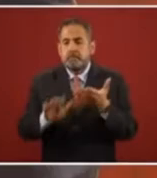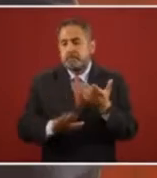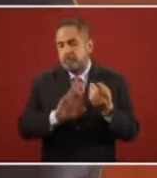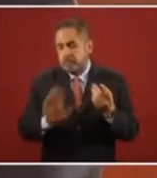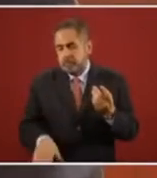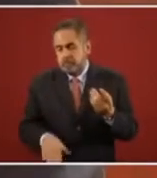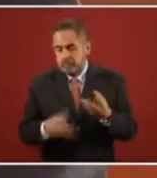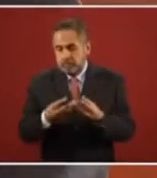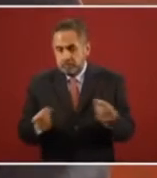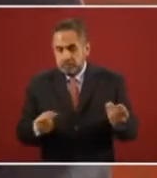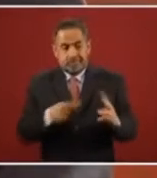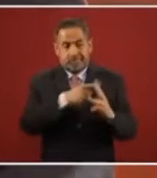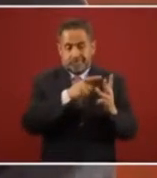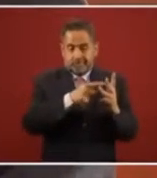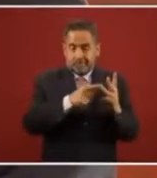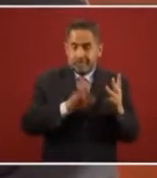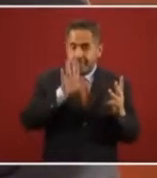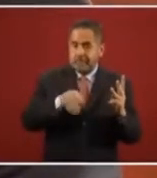el estrés